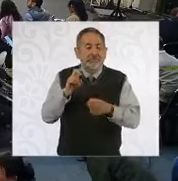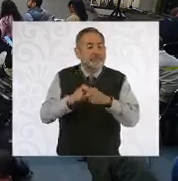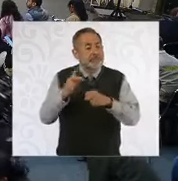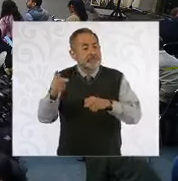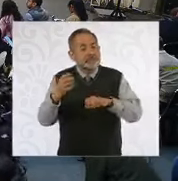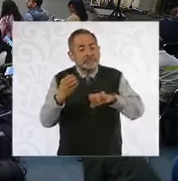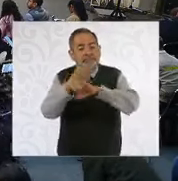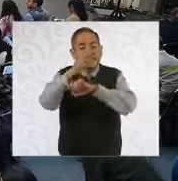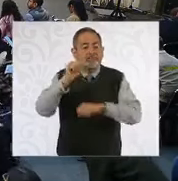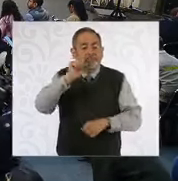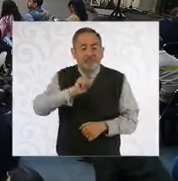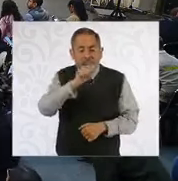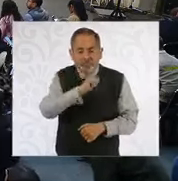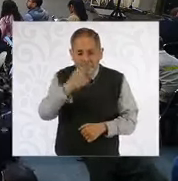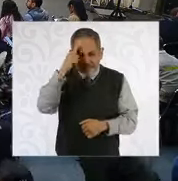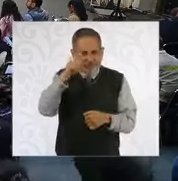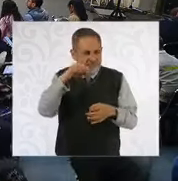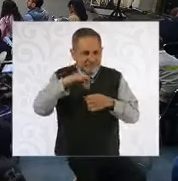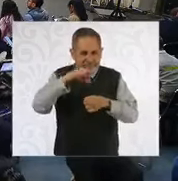Arizona.